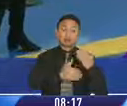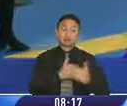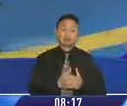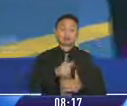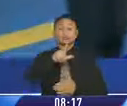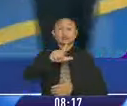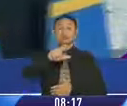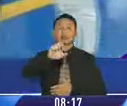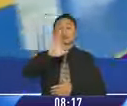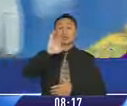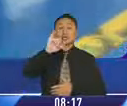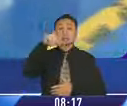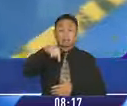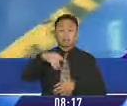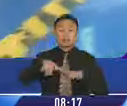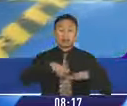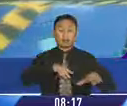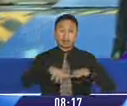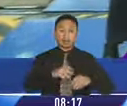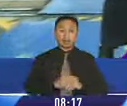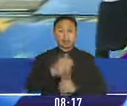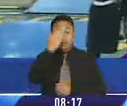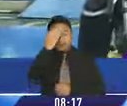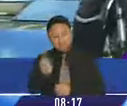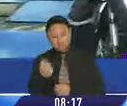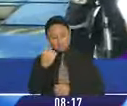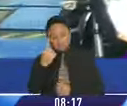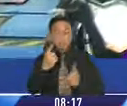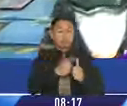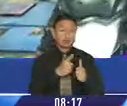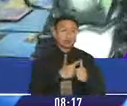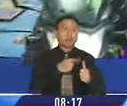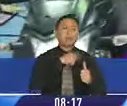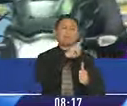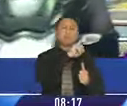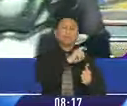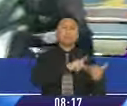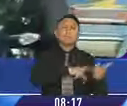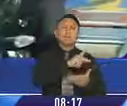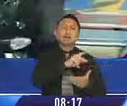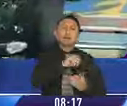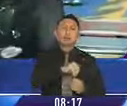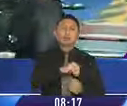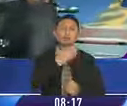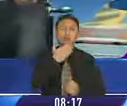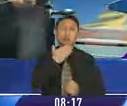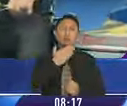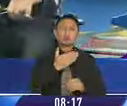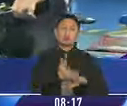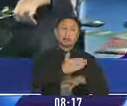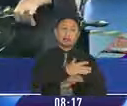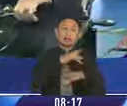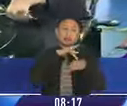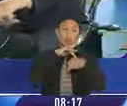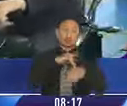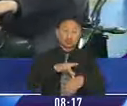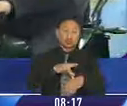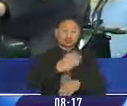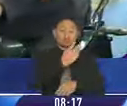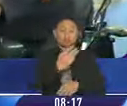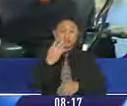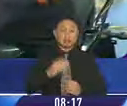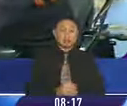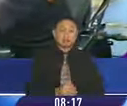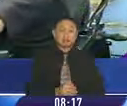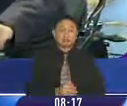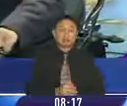coordinadora de la AMT, nos acompaña esta mañana. Leti, muy buenos días. Primero, los pagos pertinentes para poder sacar una cita en la página web y así,